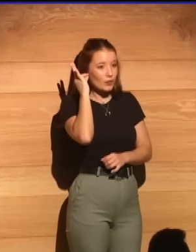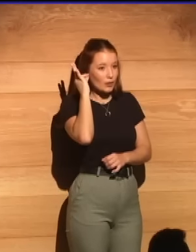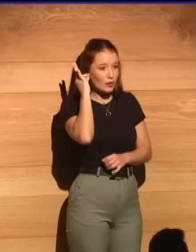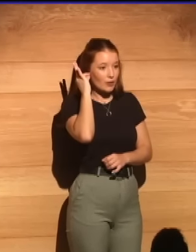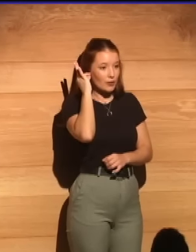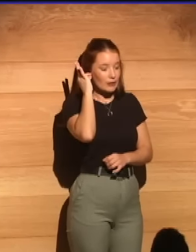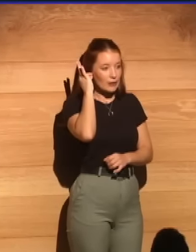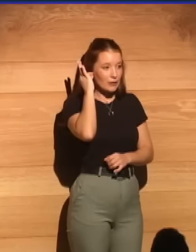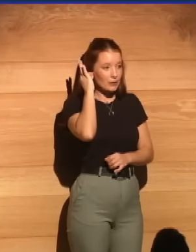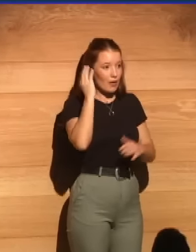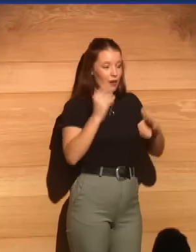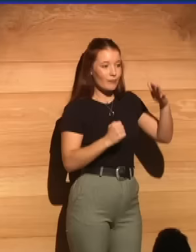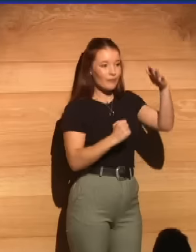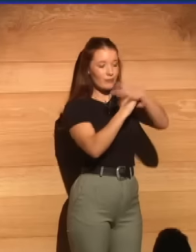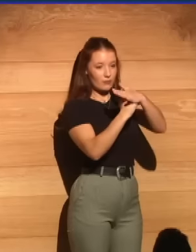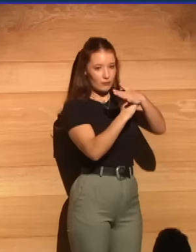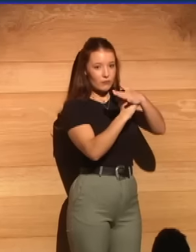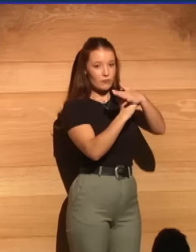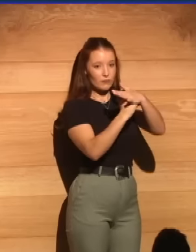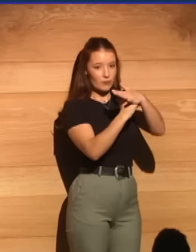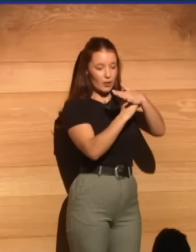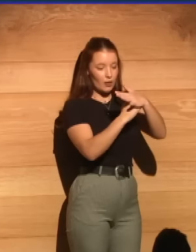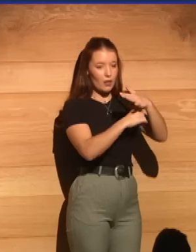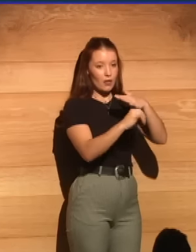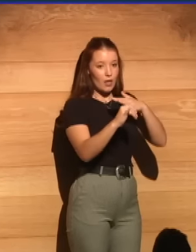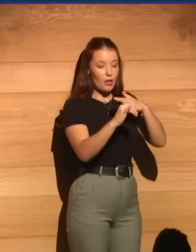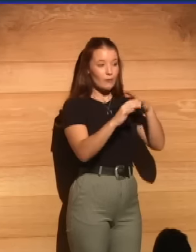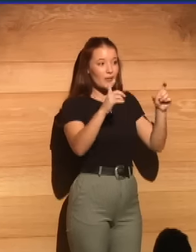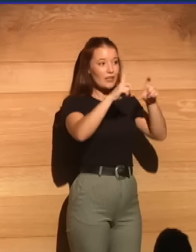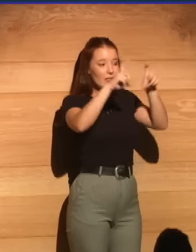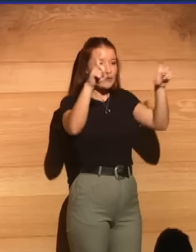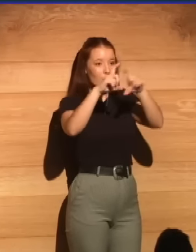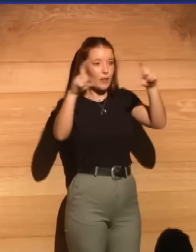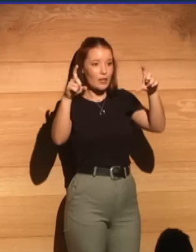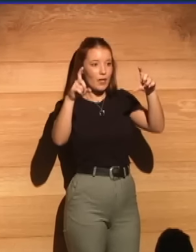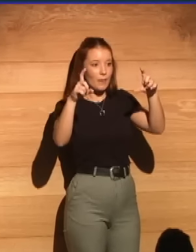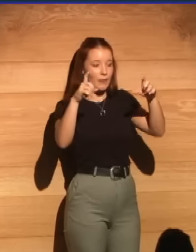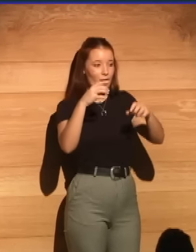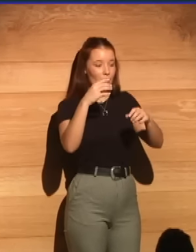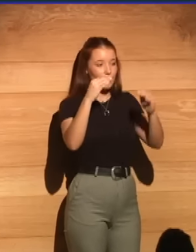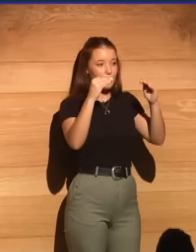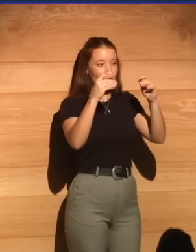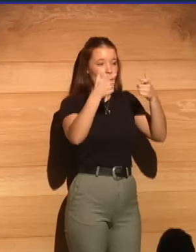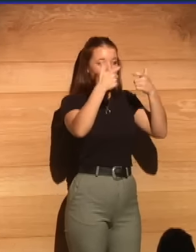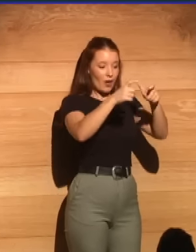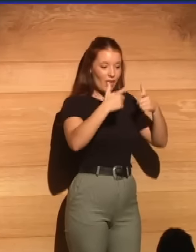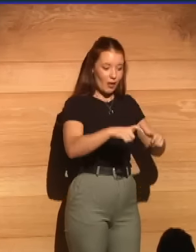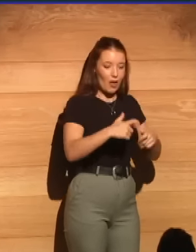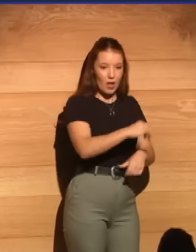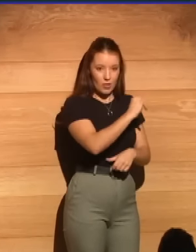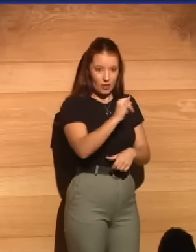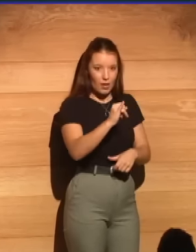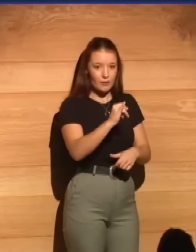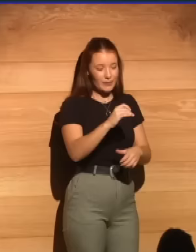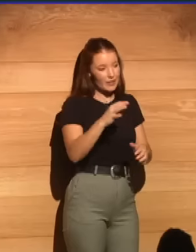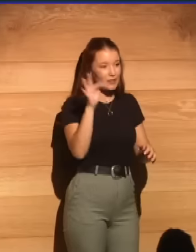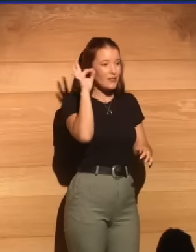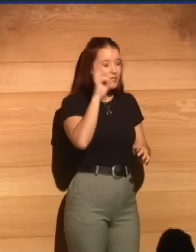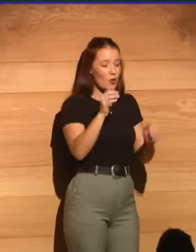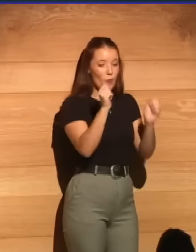o en el techo de cristal en compañías que se gestionan de manera jerárquica, muy propias de empresas del siglo XX. Es decir,